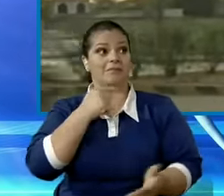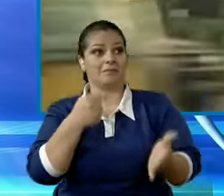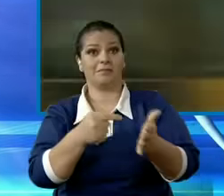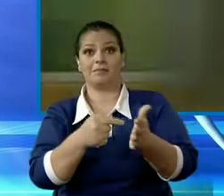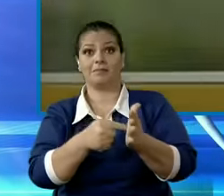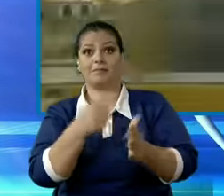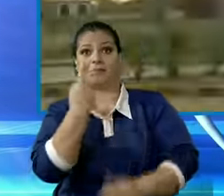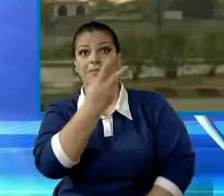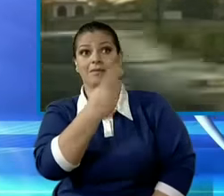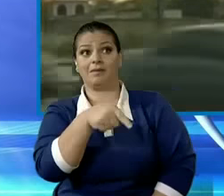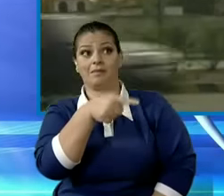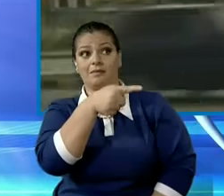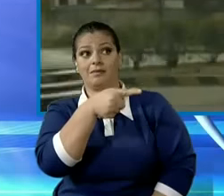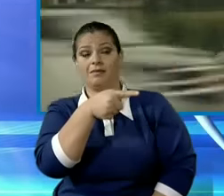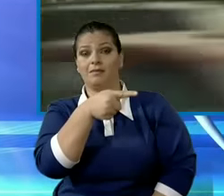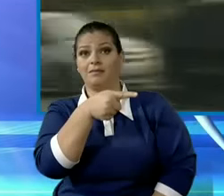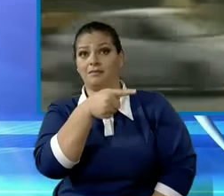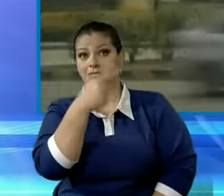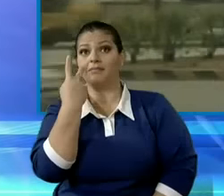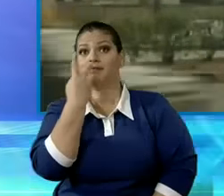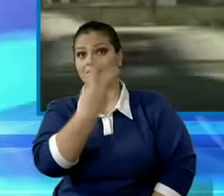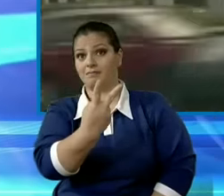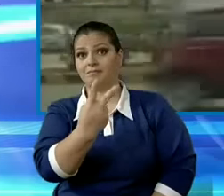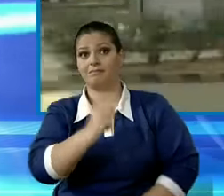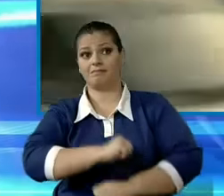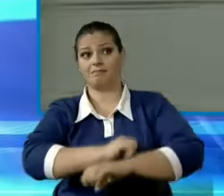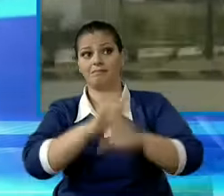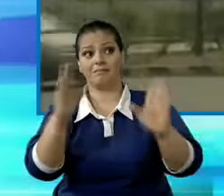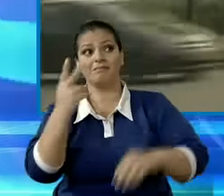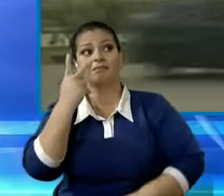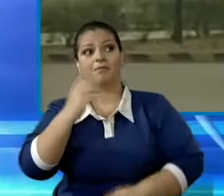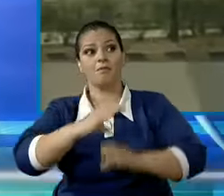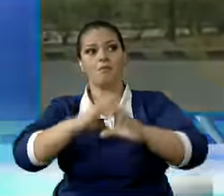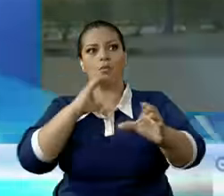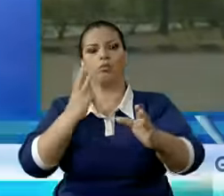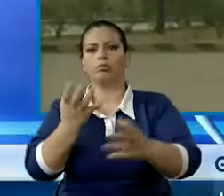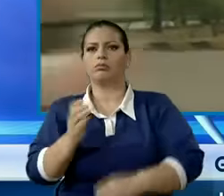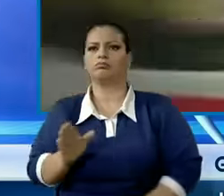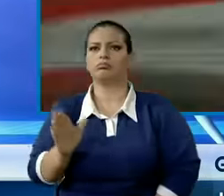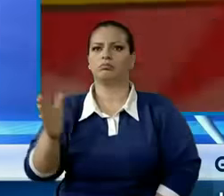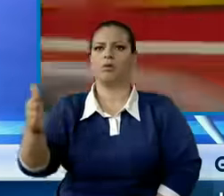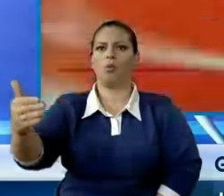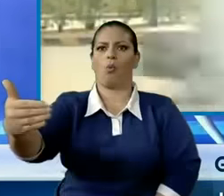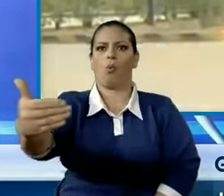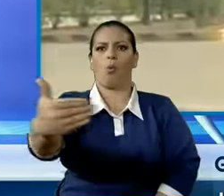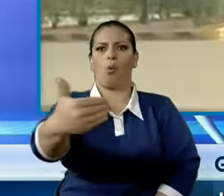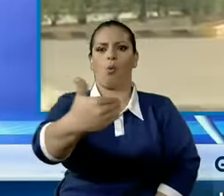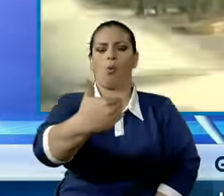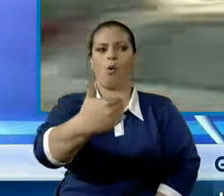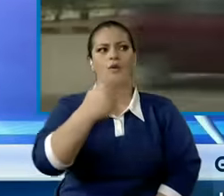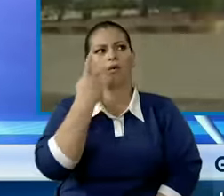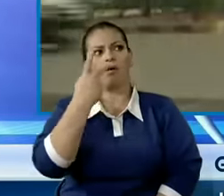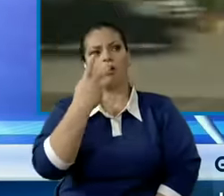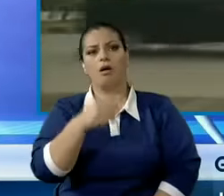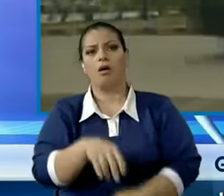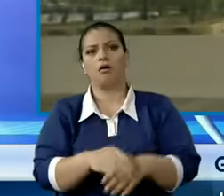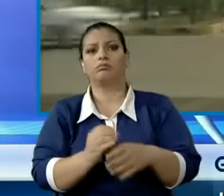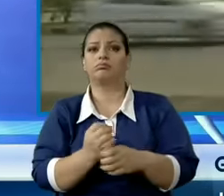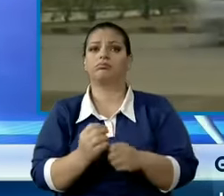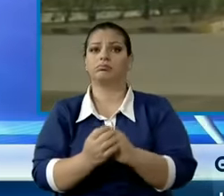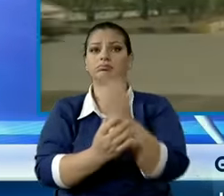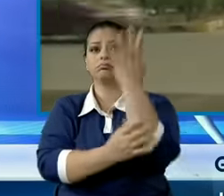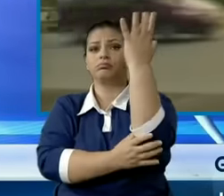hay que podarlas. Mire, mire, general, ahí está. Ese bus que quiere virar, y mire las matitas ahí, que no dejan ver para el lado donde él va a